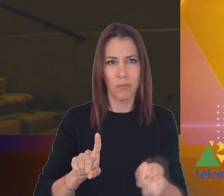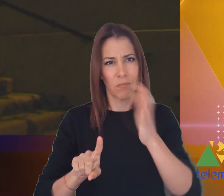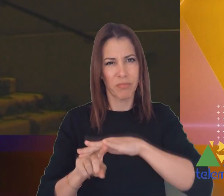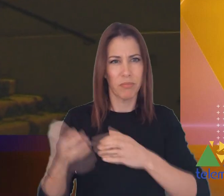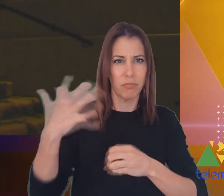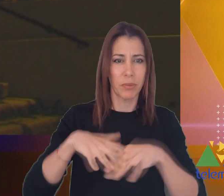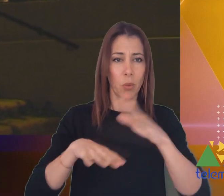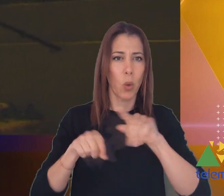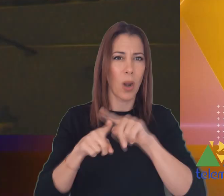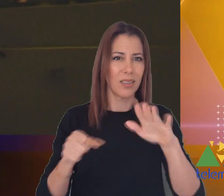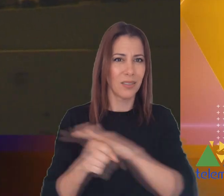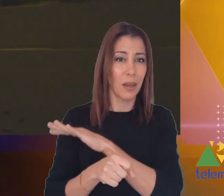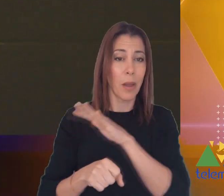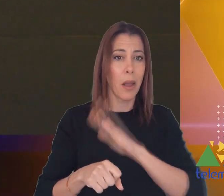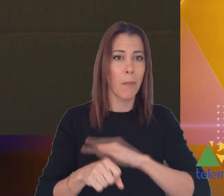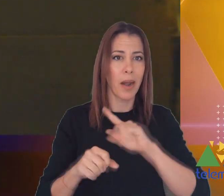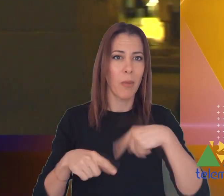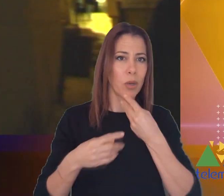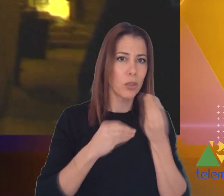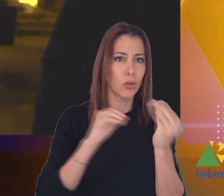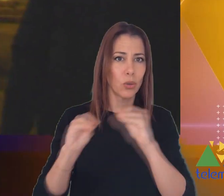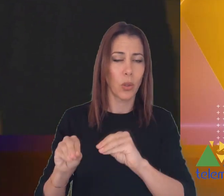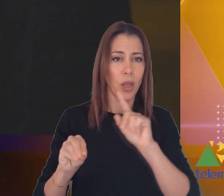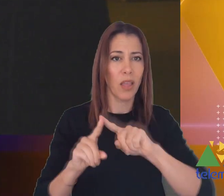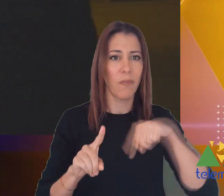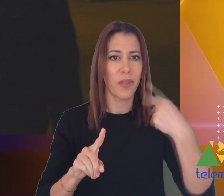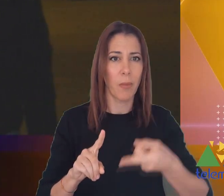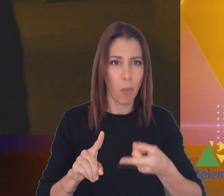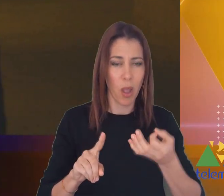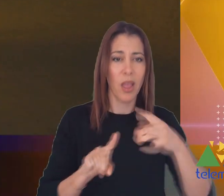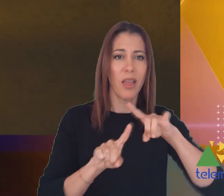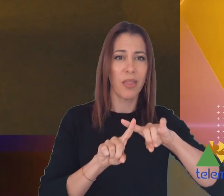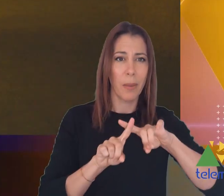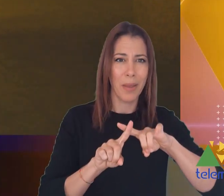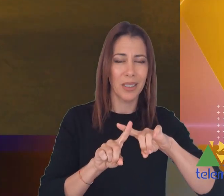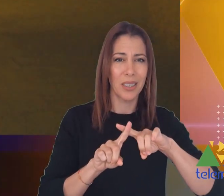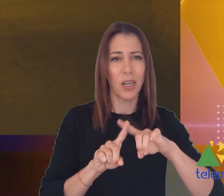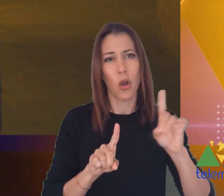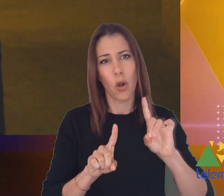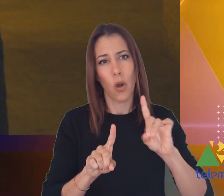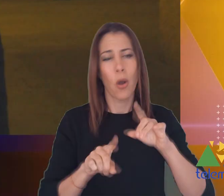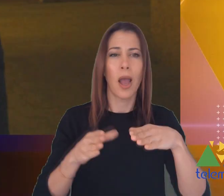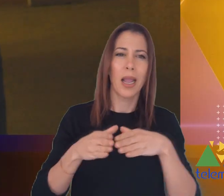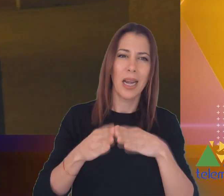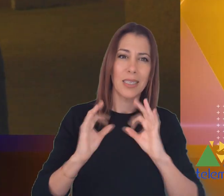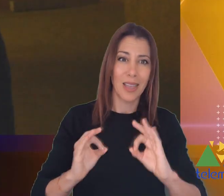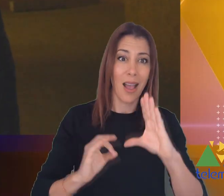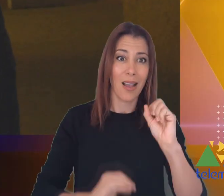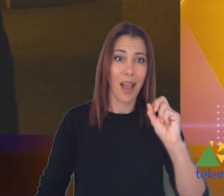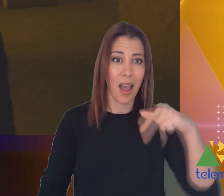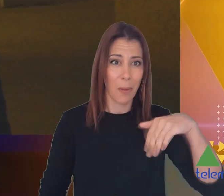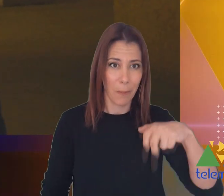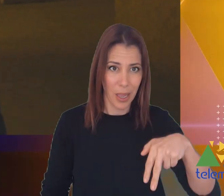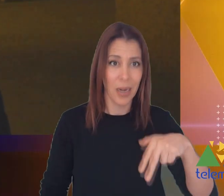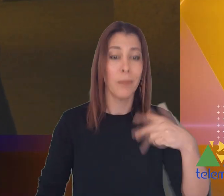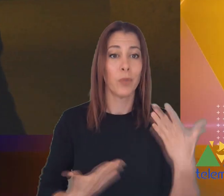entierra para ser sustituido por el que después estuvo en el cementerio en la iglesia del Carmen. Y esto es lo